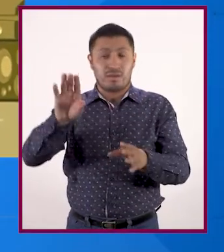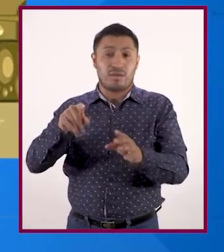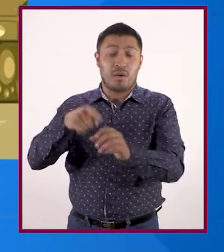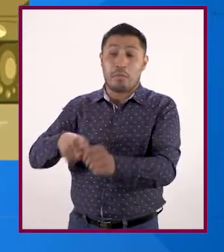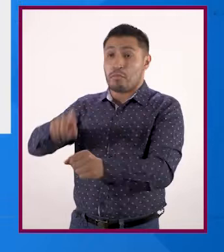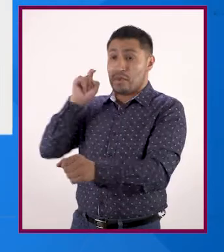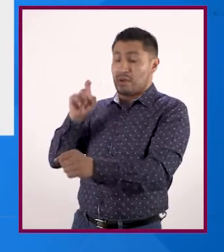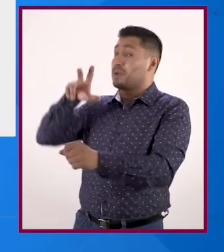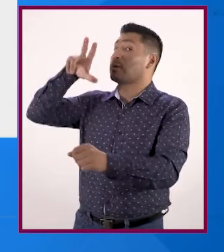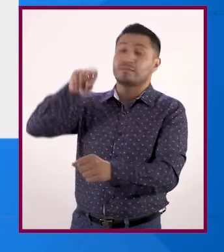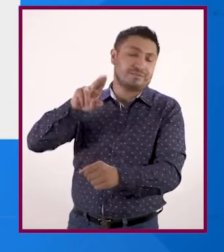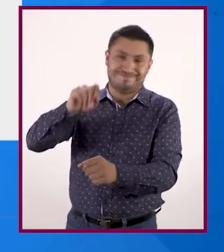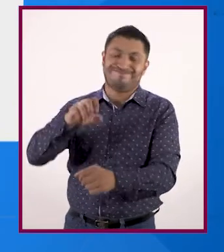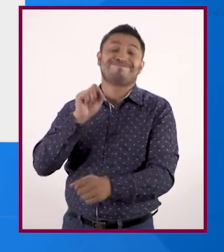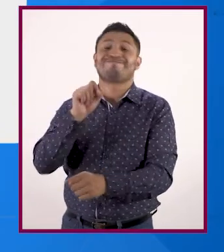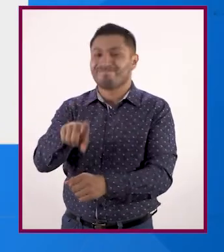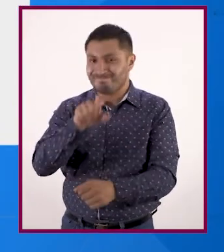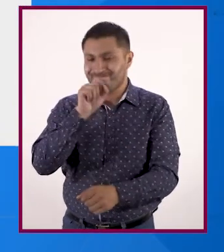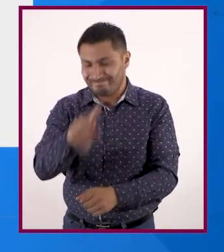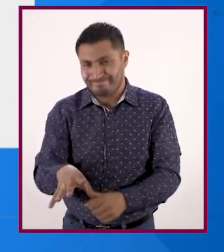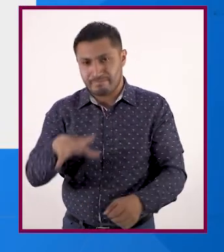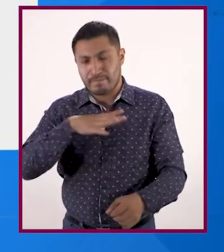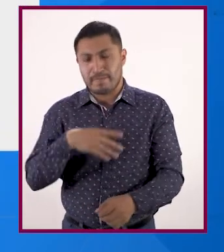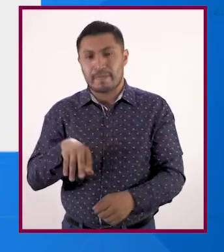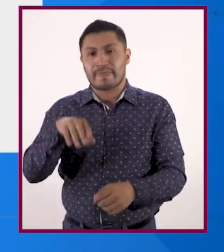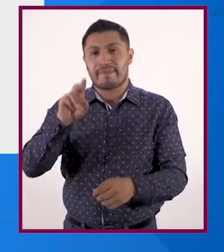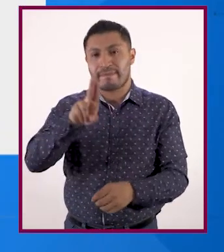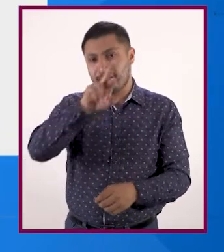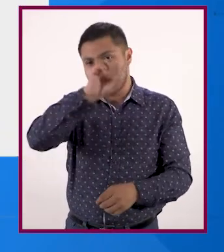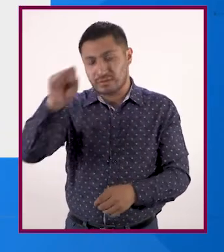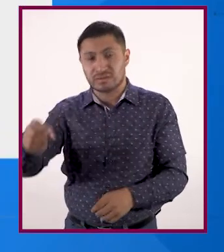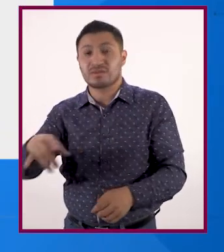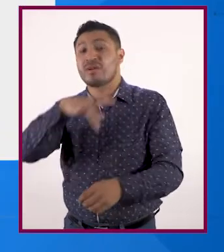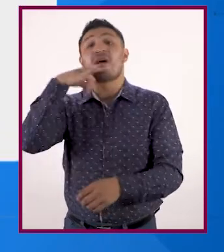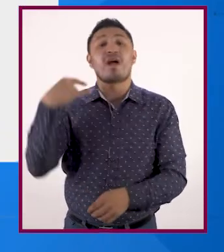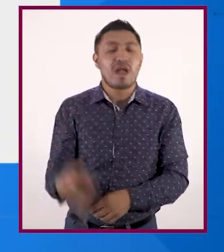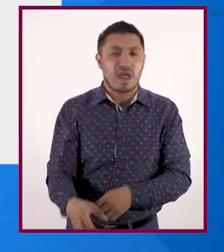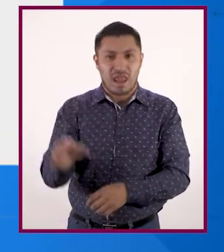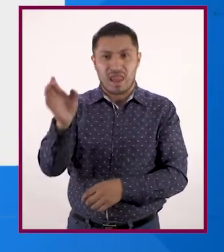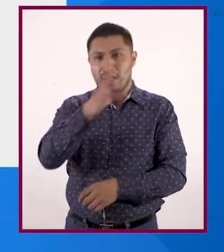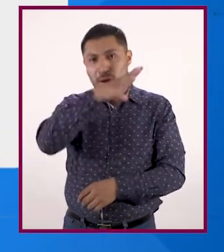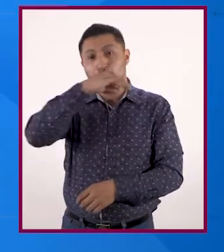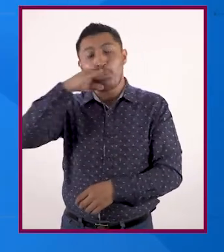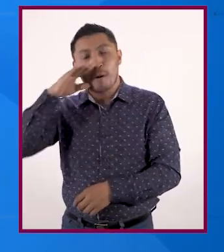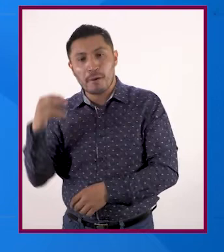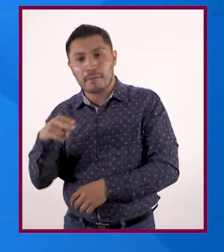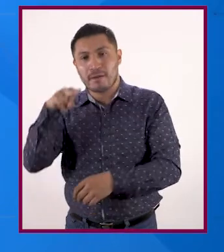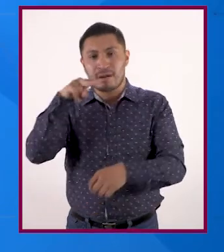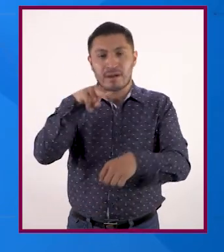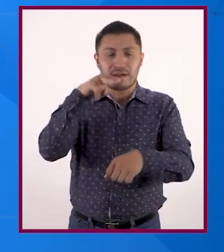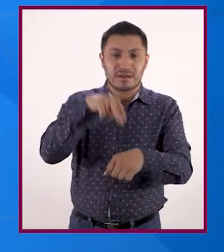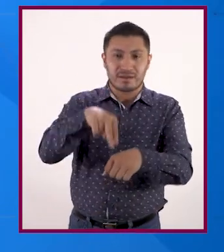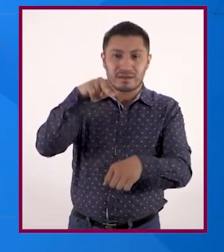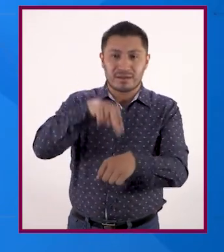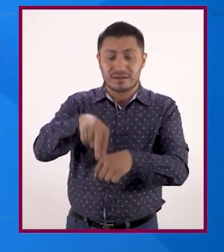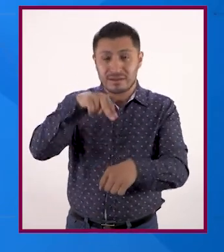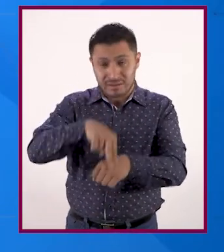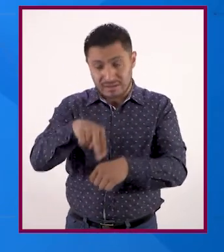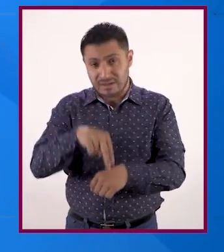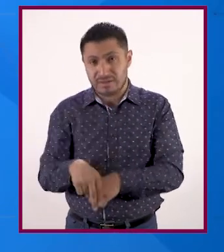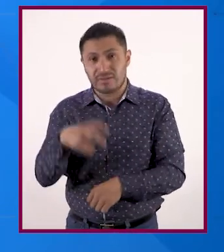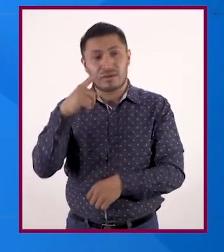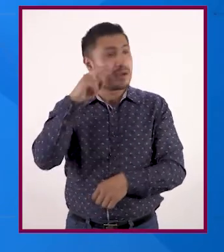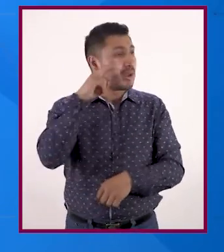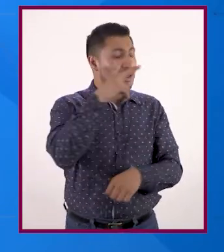esta polarización la influencia soviética llegó a chile cuba y nicaragua lo que fue visto por los eeuu como una